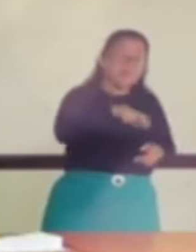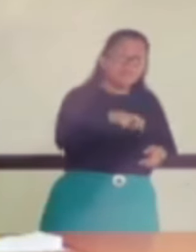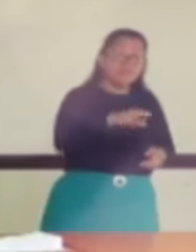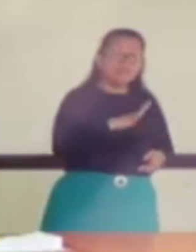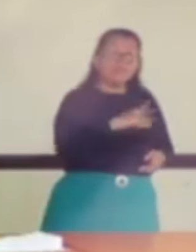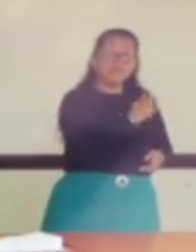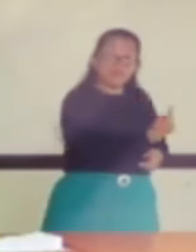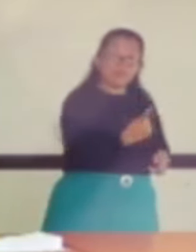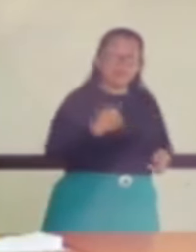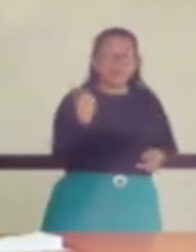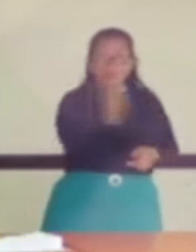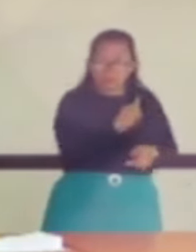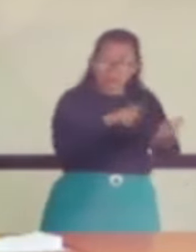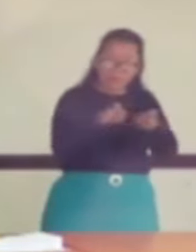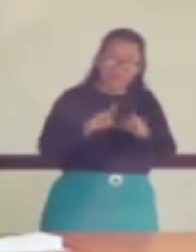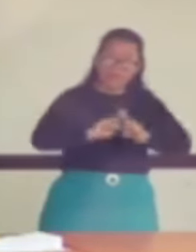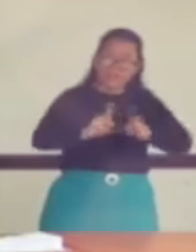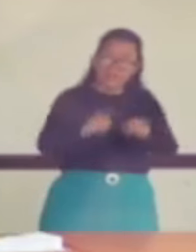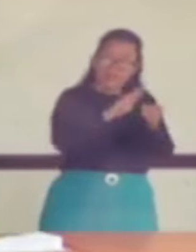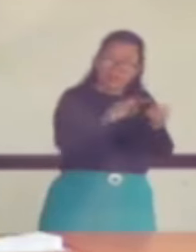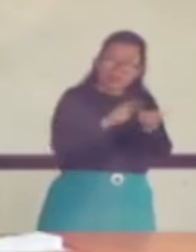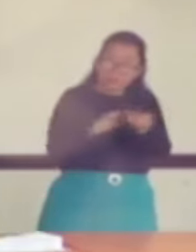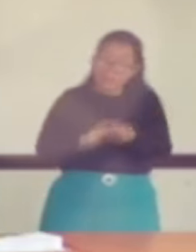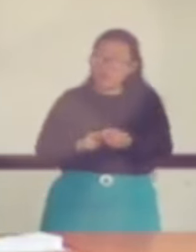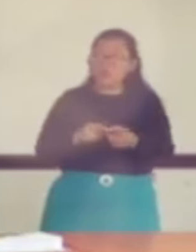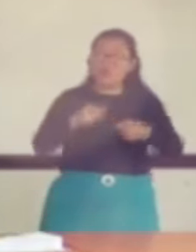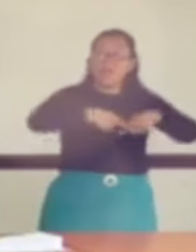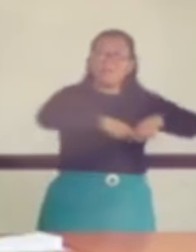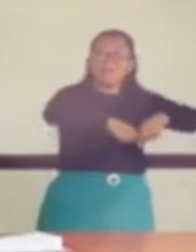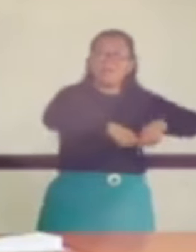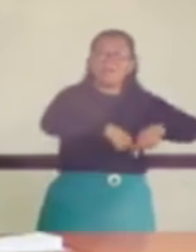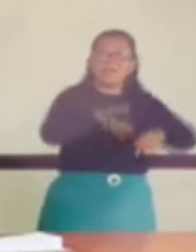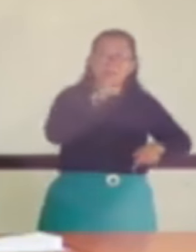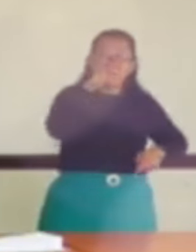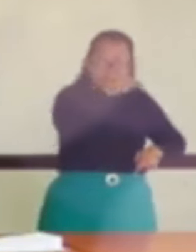que varían de región en región y dependiendo del perfil epidemiológico.